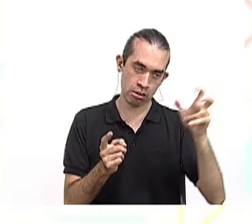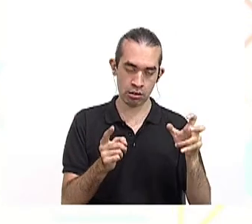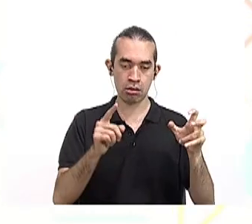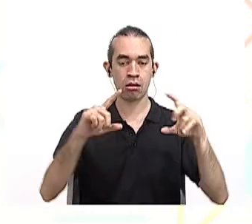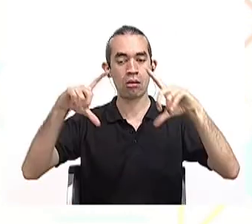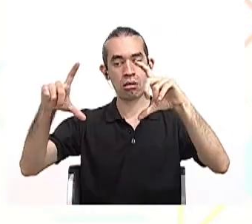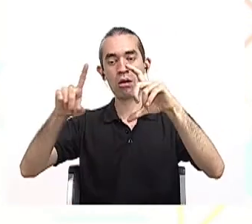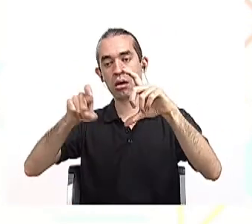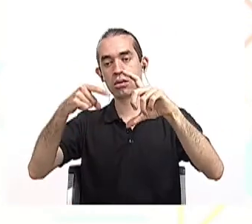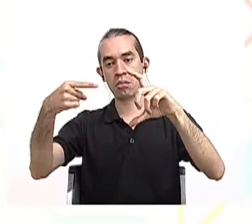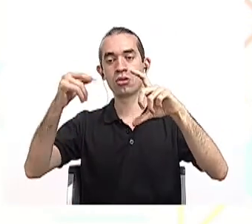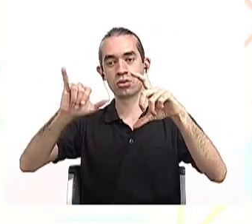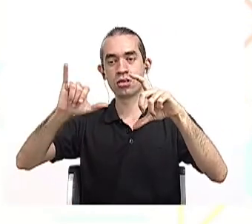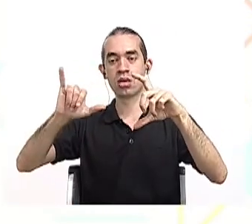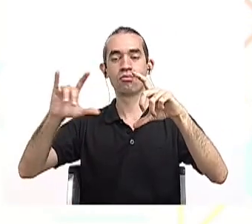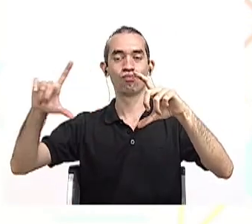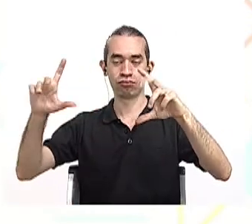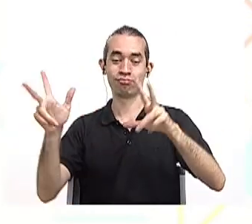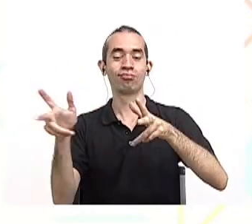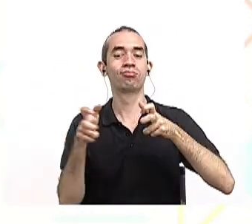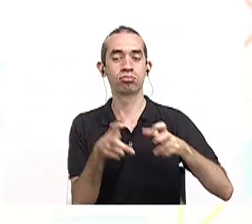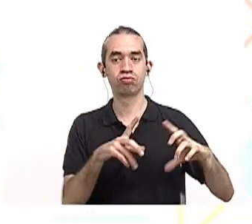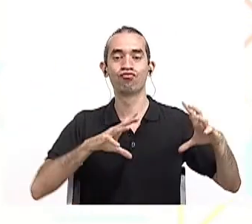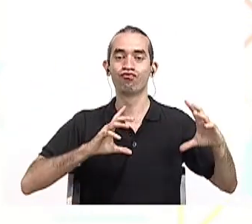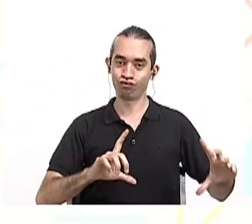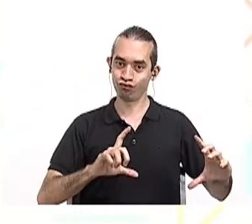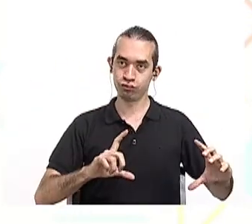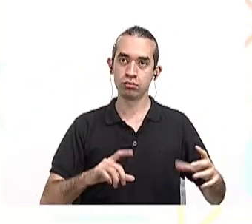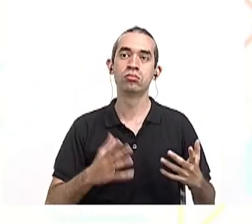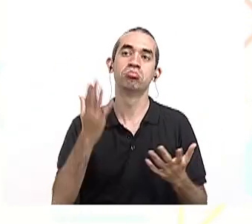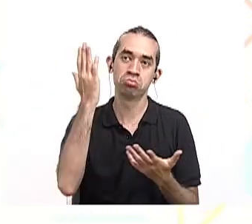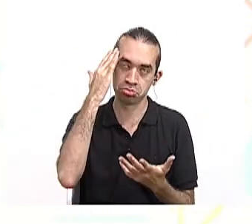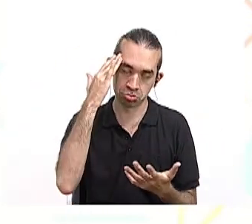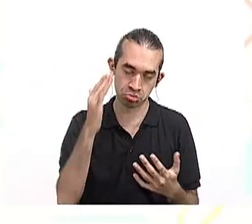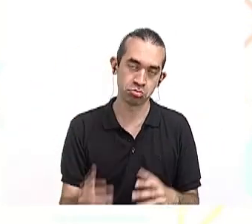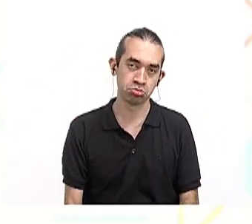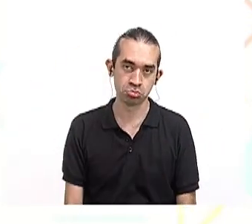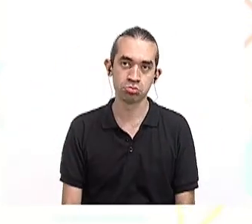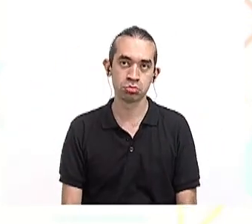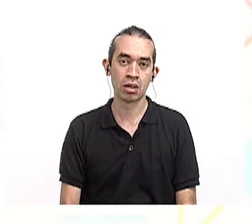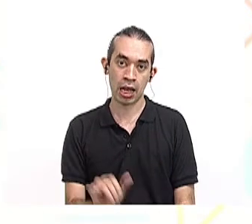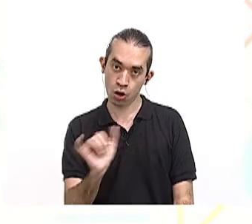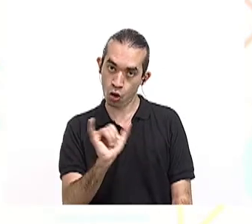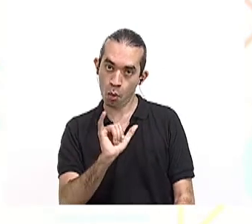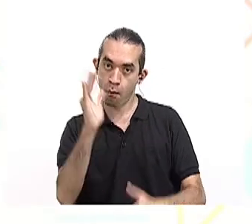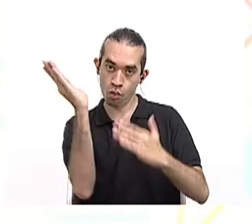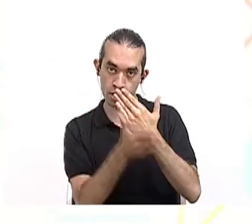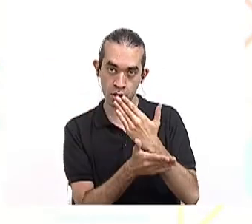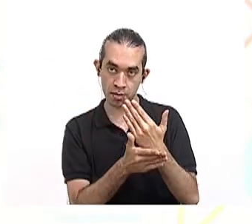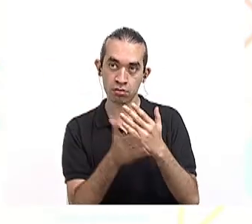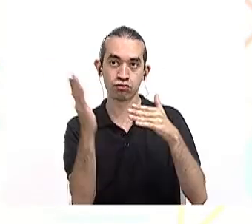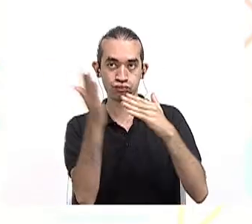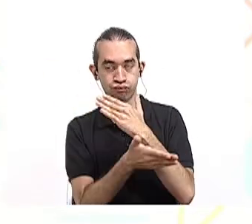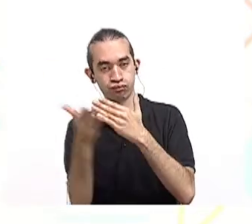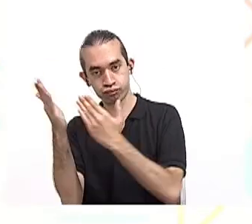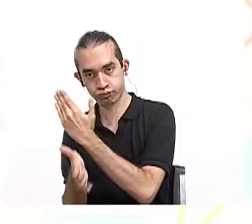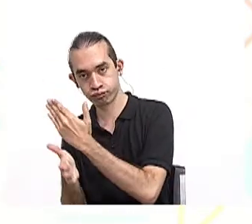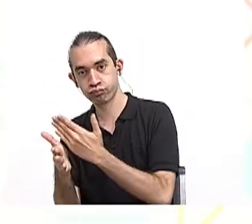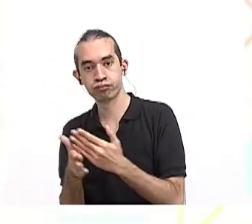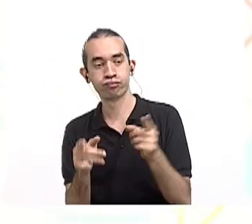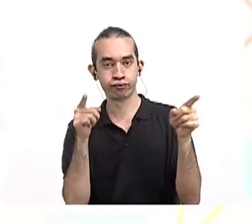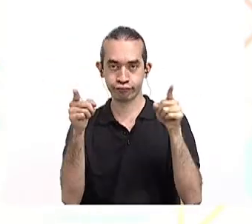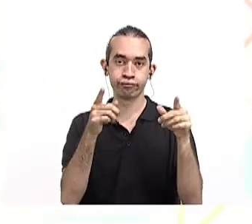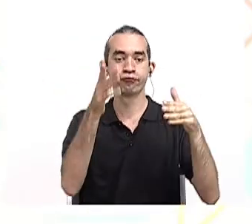y. Entonces, al dividir ese común denominador entre